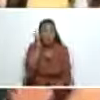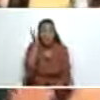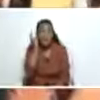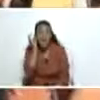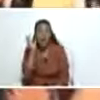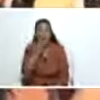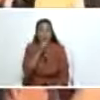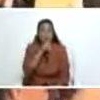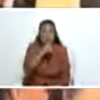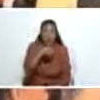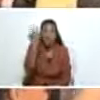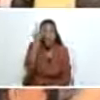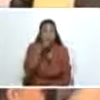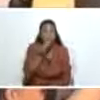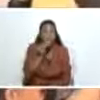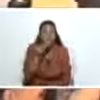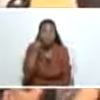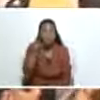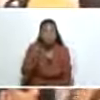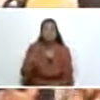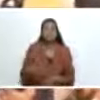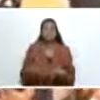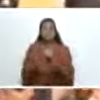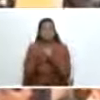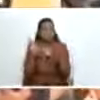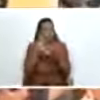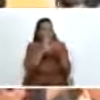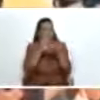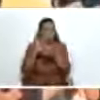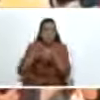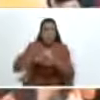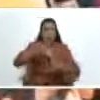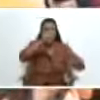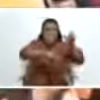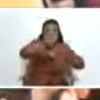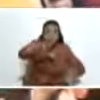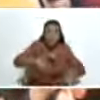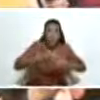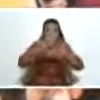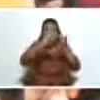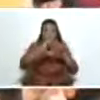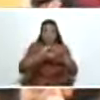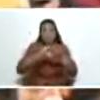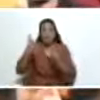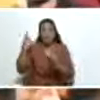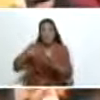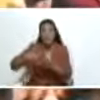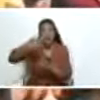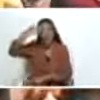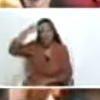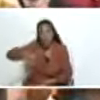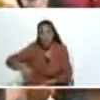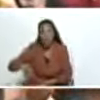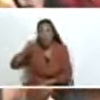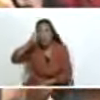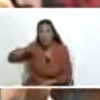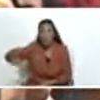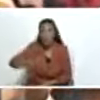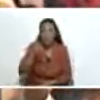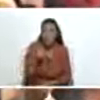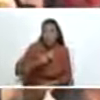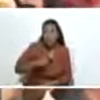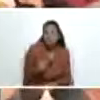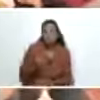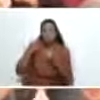los abuelos y los muchachos que en perfecta unidad cívico-militar policial ese día vinimos